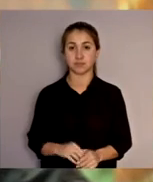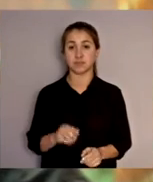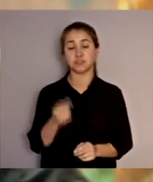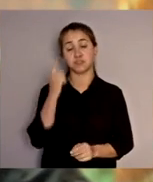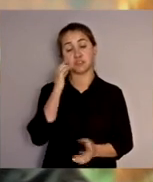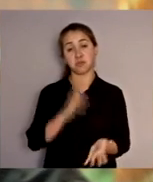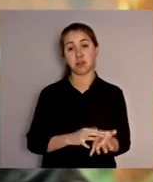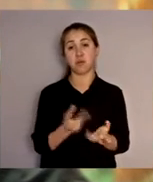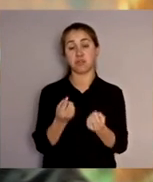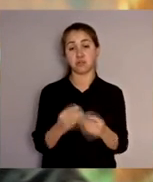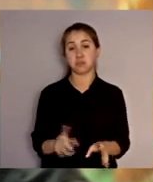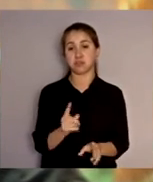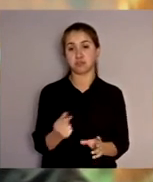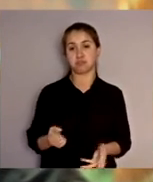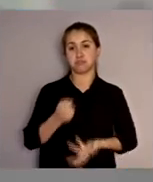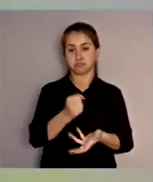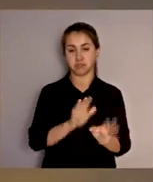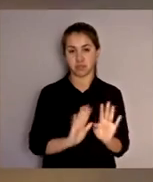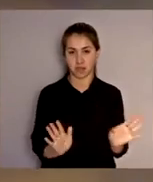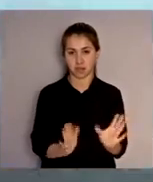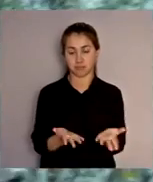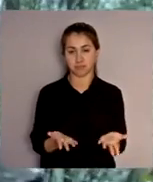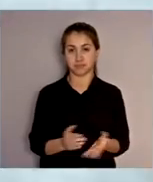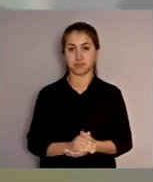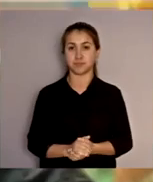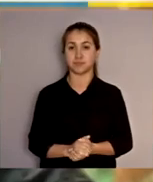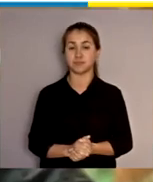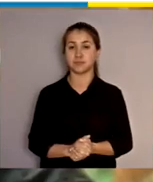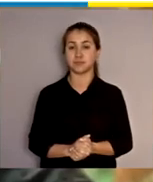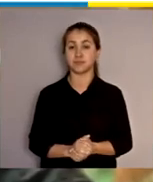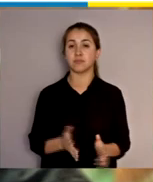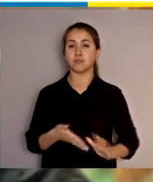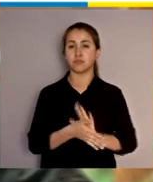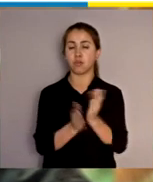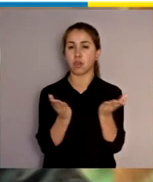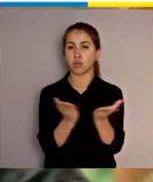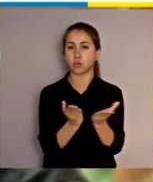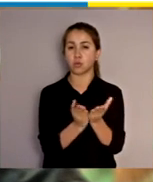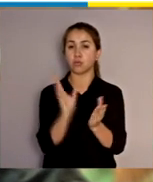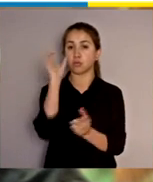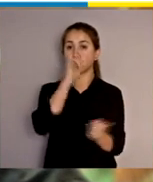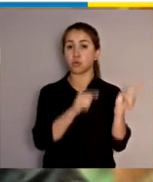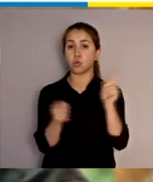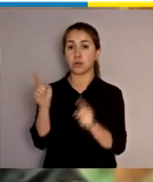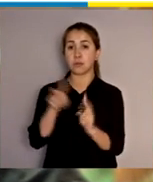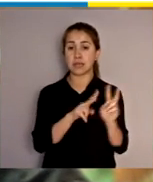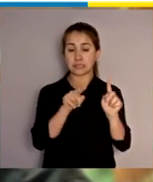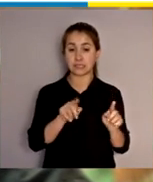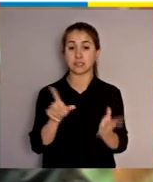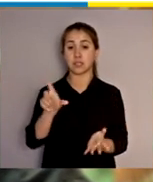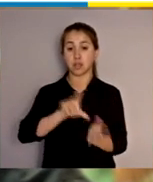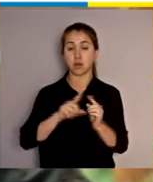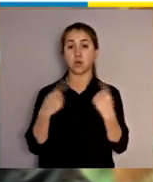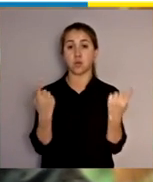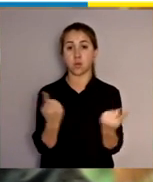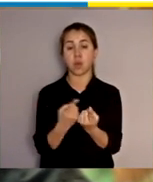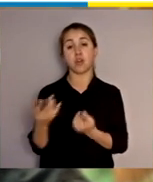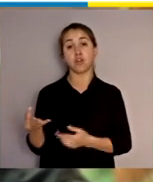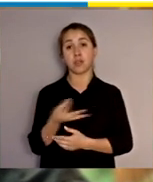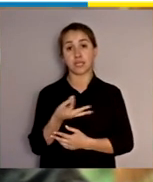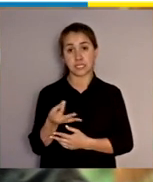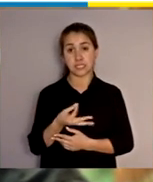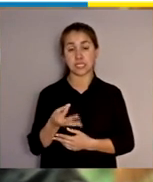Si calculara cuánto pierdo, no invitaría nada. Todos los estudios de turismo hechos en este lugar nos indicaban